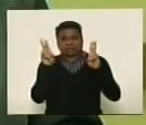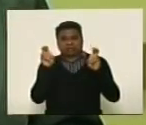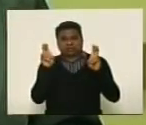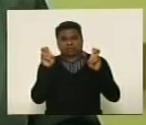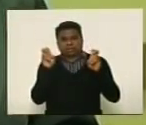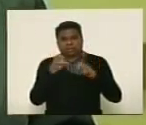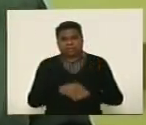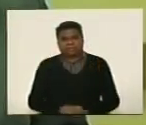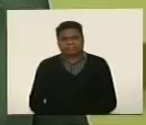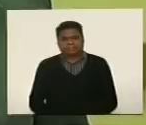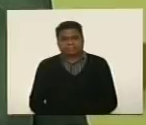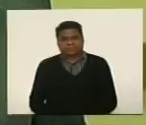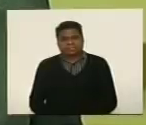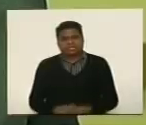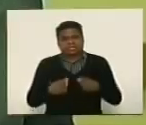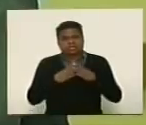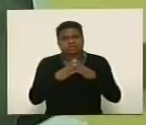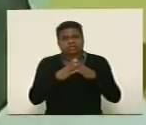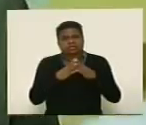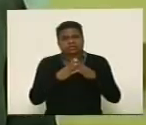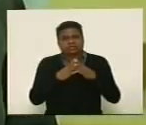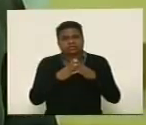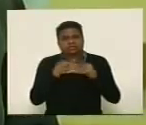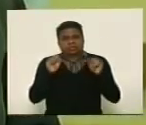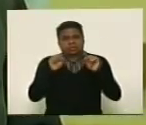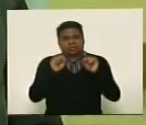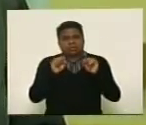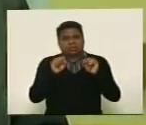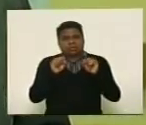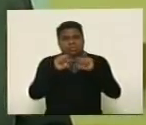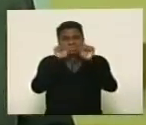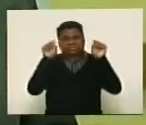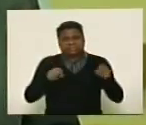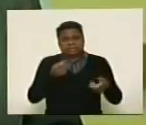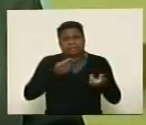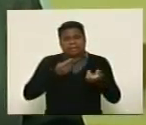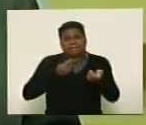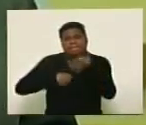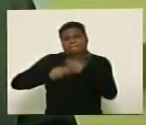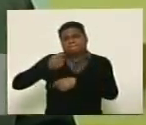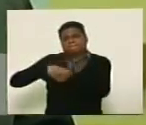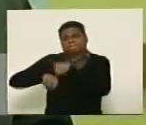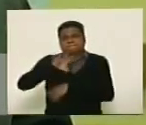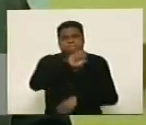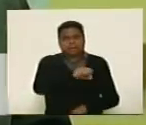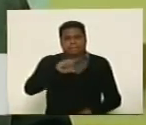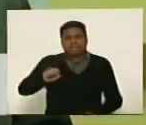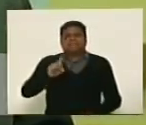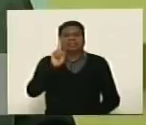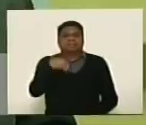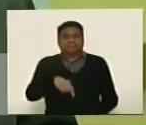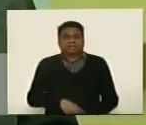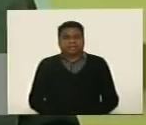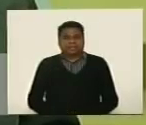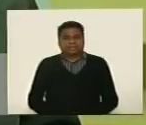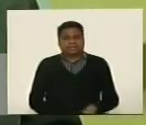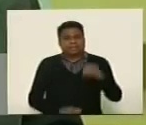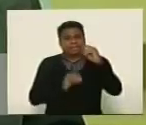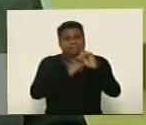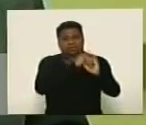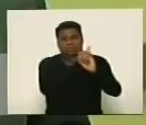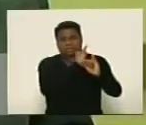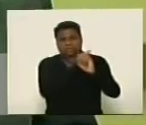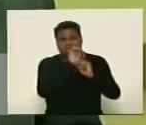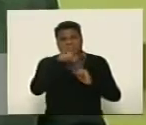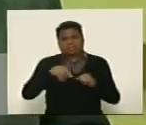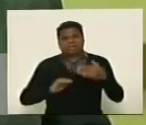de pago que garantice el intercambio de comercio. El Petro también servirá como la plataforma para